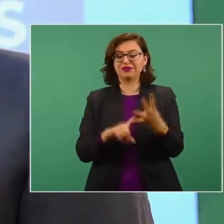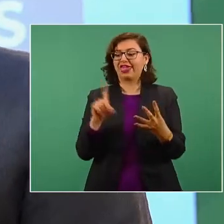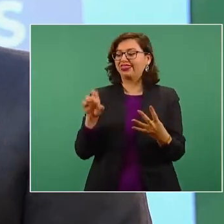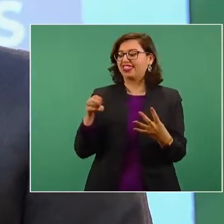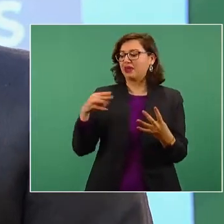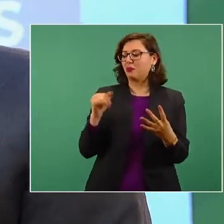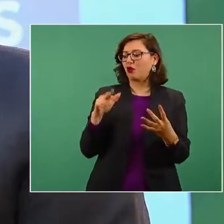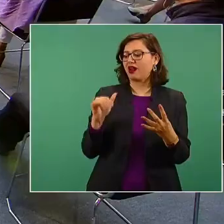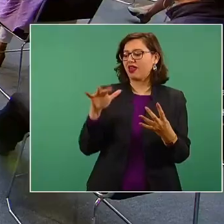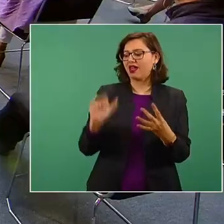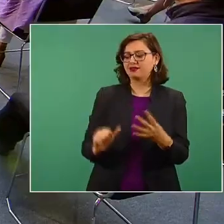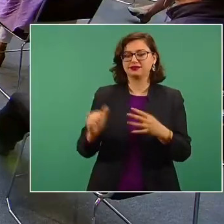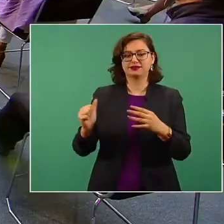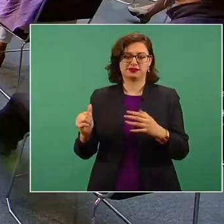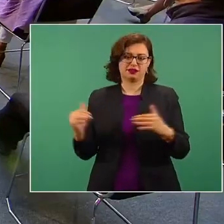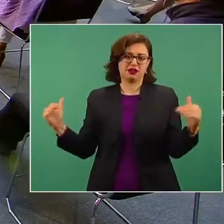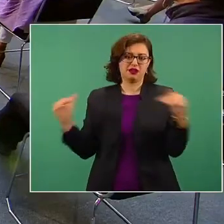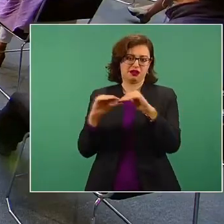Entonces,